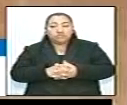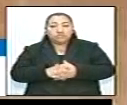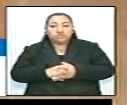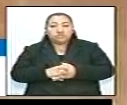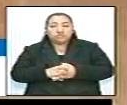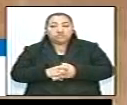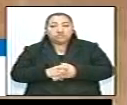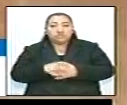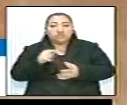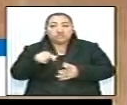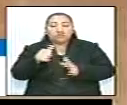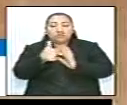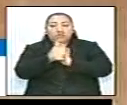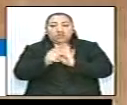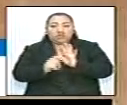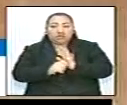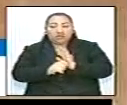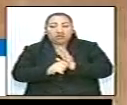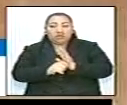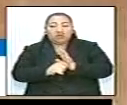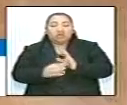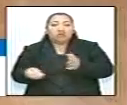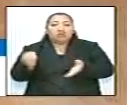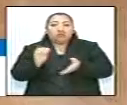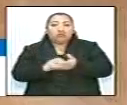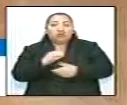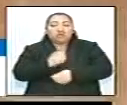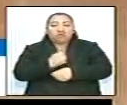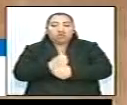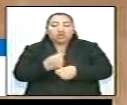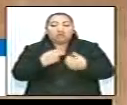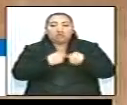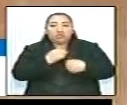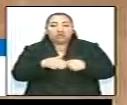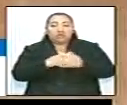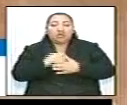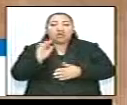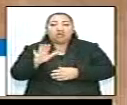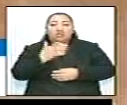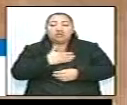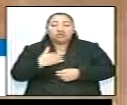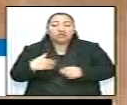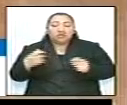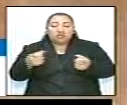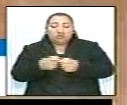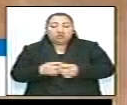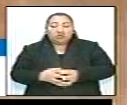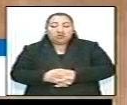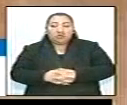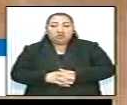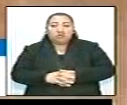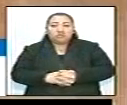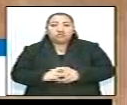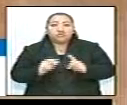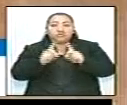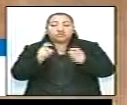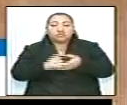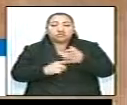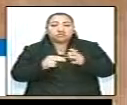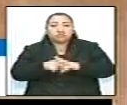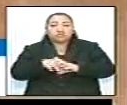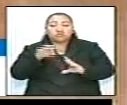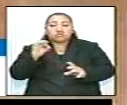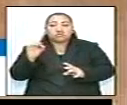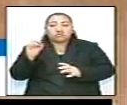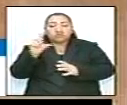artículo versa sobre las funciones y atribuciones de la presidencia de la comisión, se sugiere que se retire el